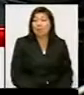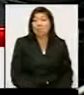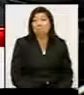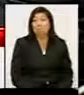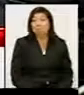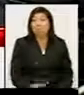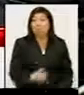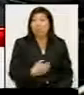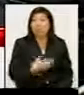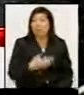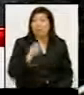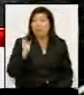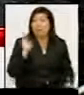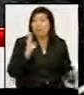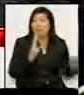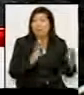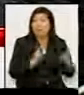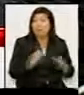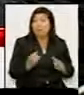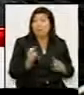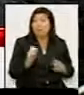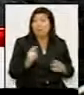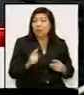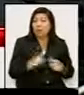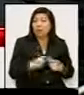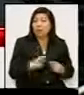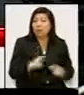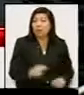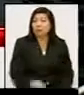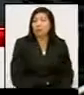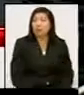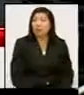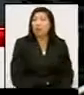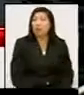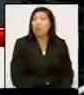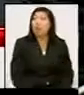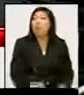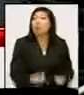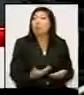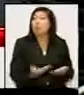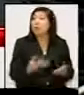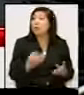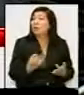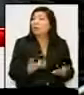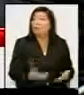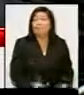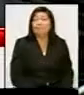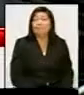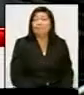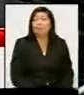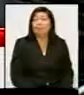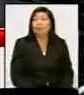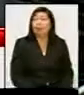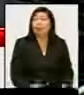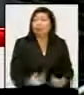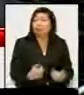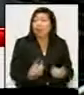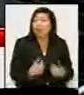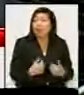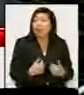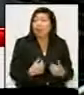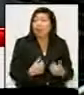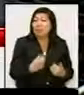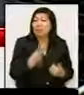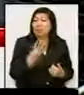Me preocupa obviamente el tema de Concetur como una realidad, que ellos tienen un negocio de más o